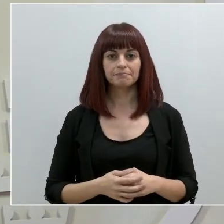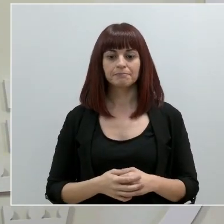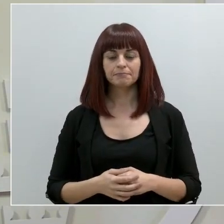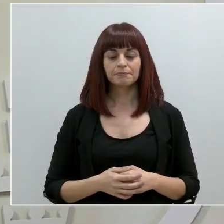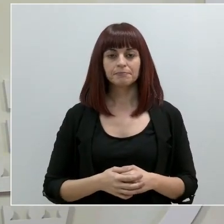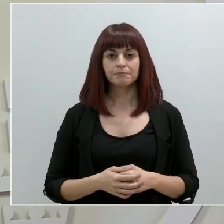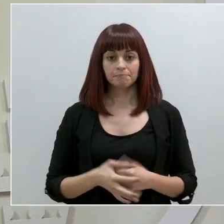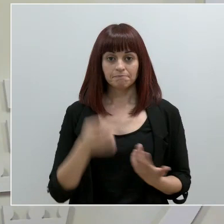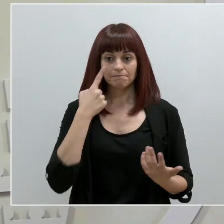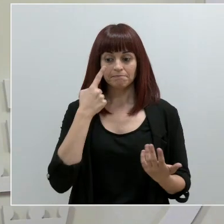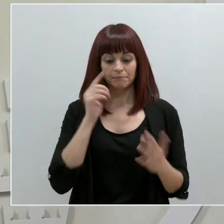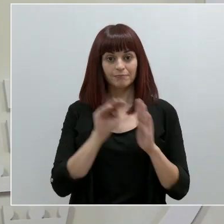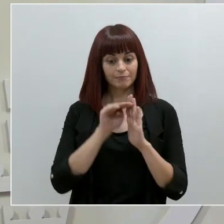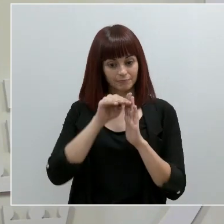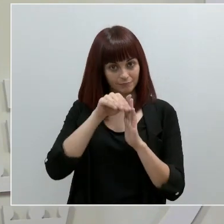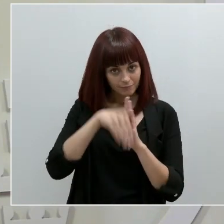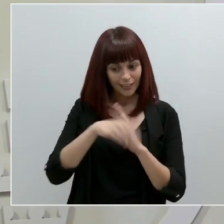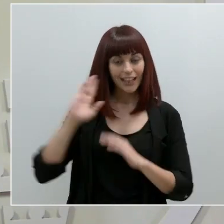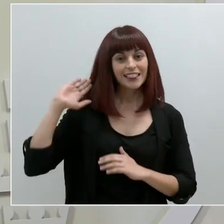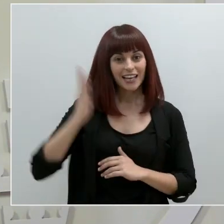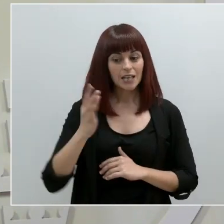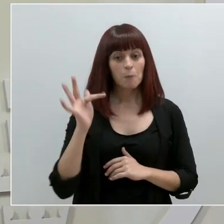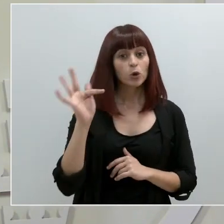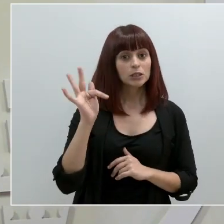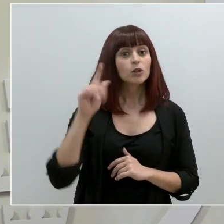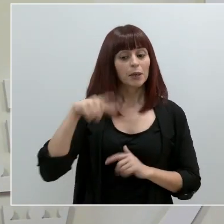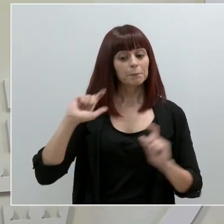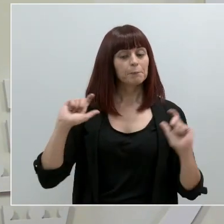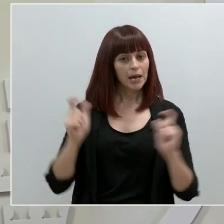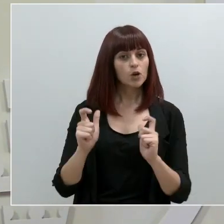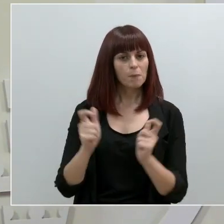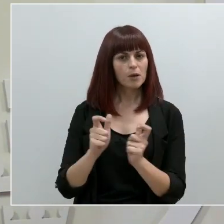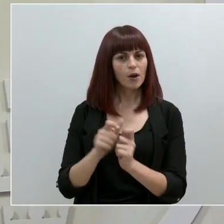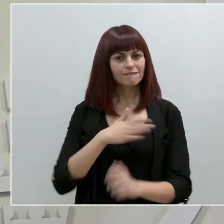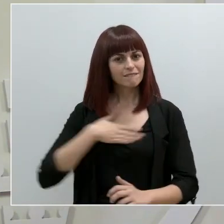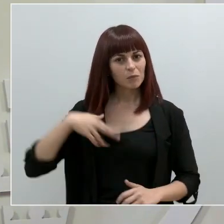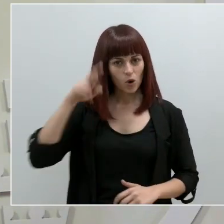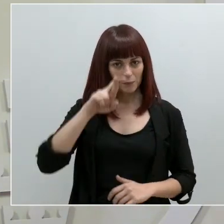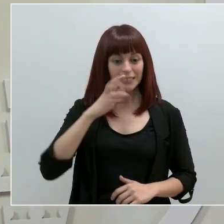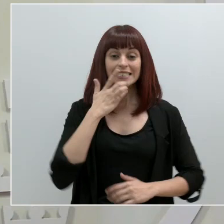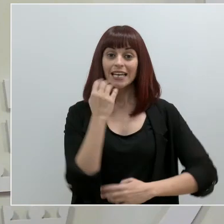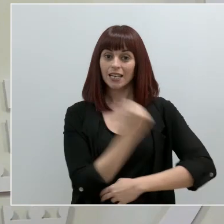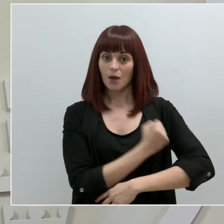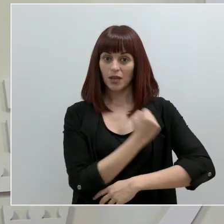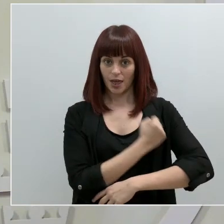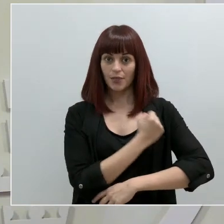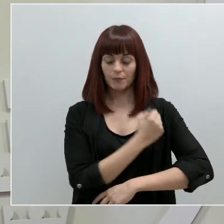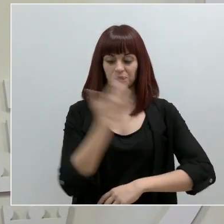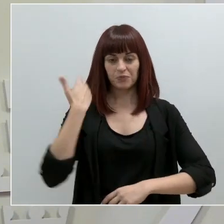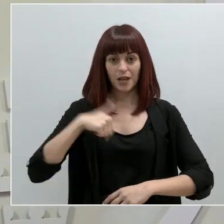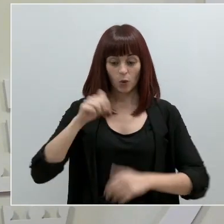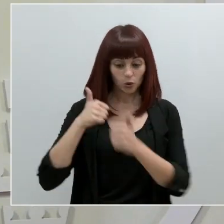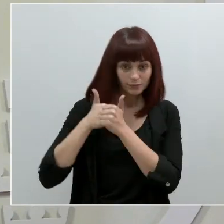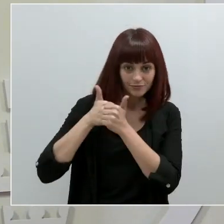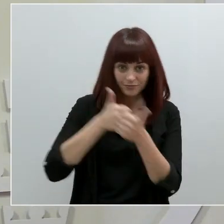Vemos, pues, cómo va descendiendo también esta tasa de positividad. Y también queremos recalcar que si en Navidad registrábamos a la hora de hacer el rastreo